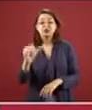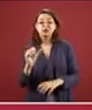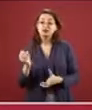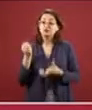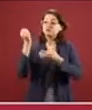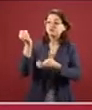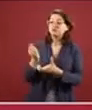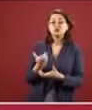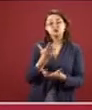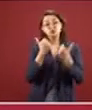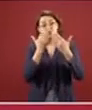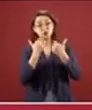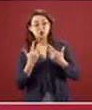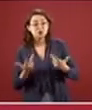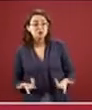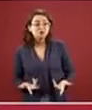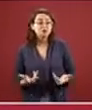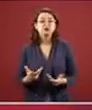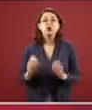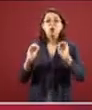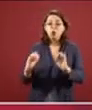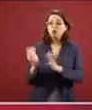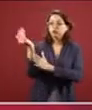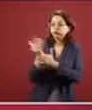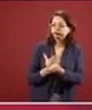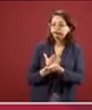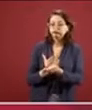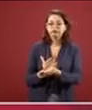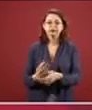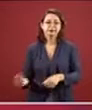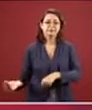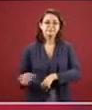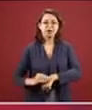el presupuesto que les correspondía